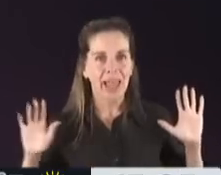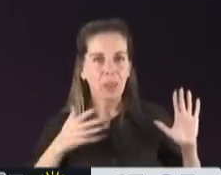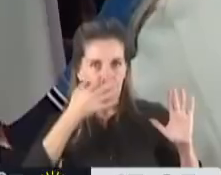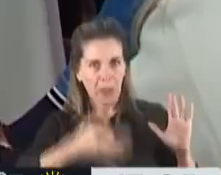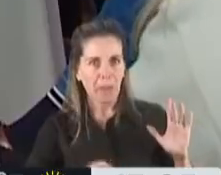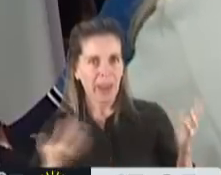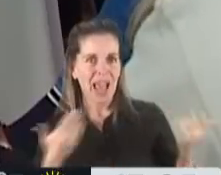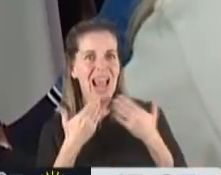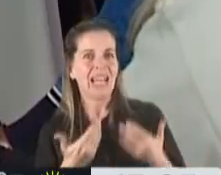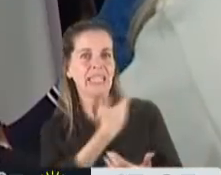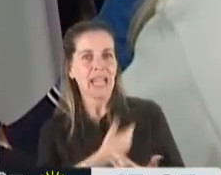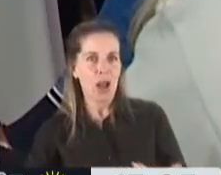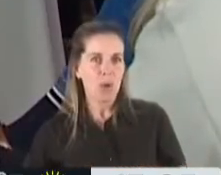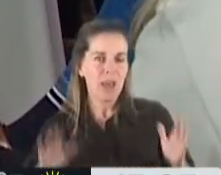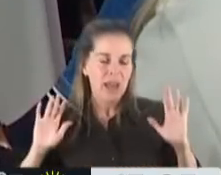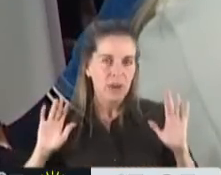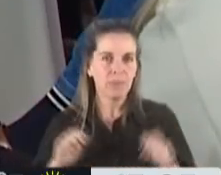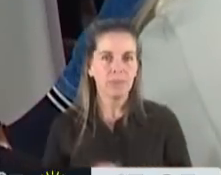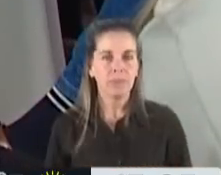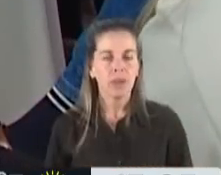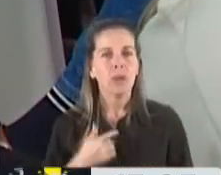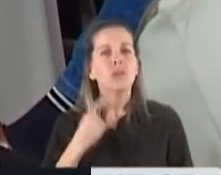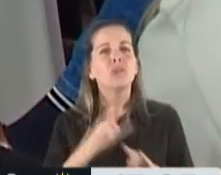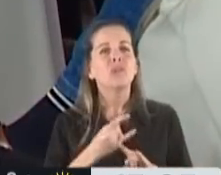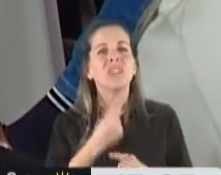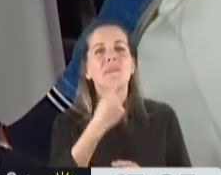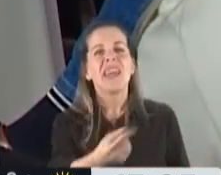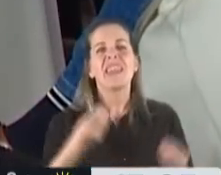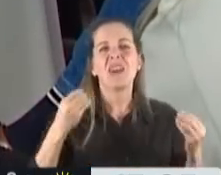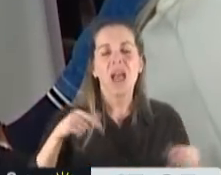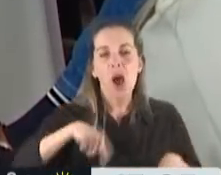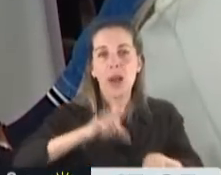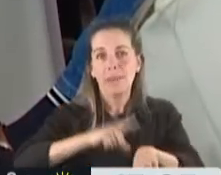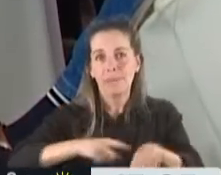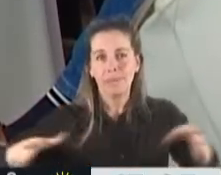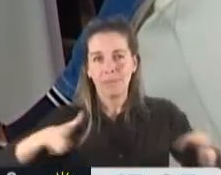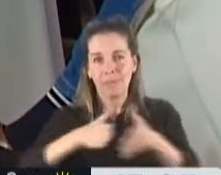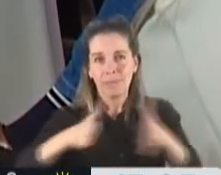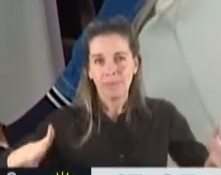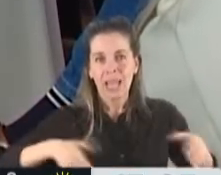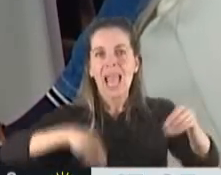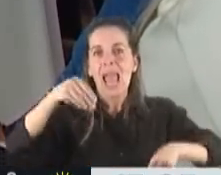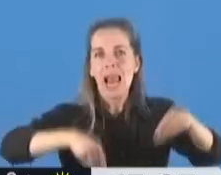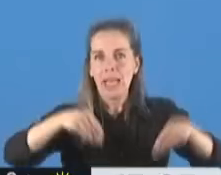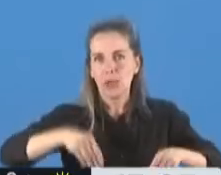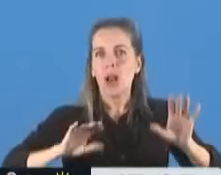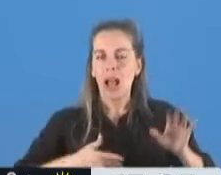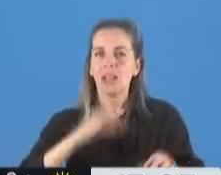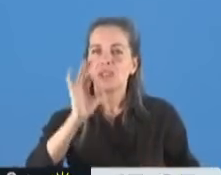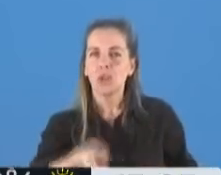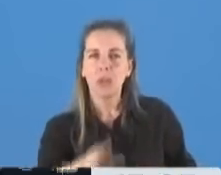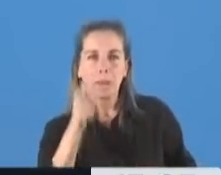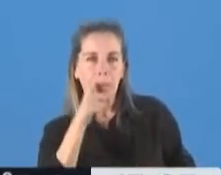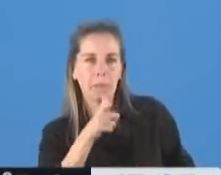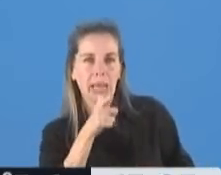gobierno. Ahora, como yo siempre digo, estamos en tiempos electorales. Yo sé que todo se toma en tono electoral, pero